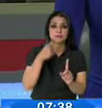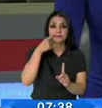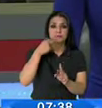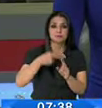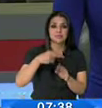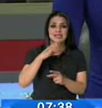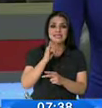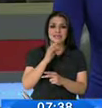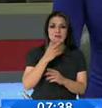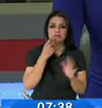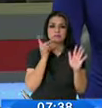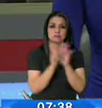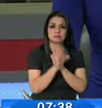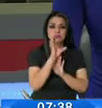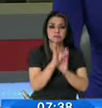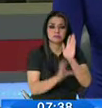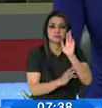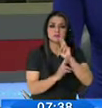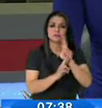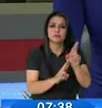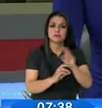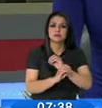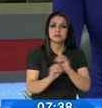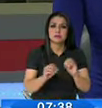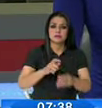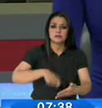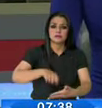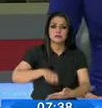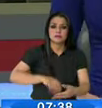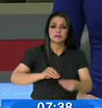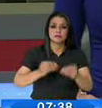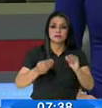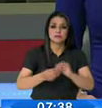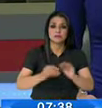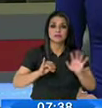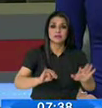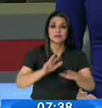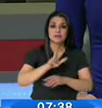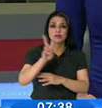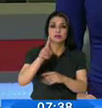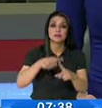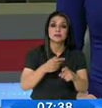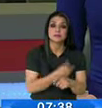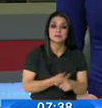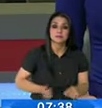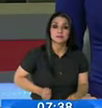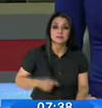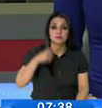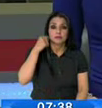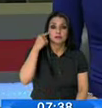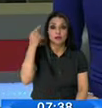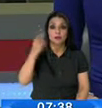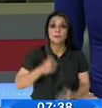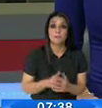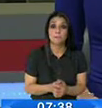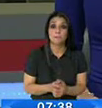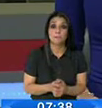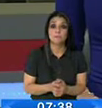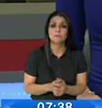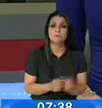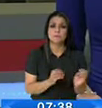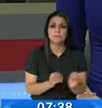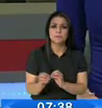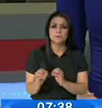presentó una demanda de inconstitucionalidad al decreto 632 que fue suscrito por el expresidente Rafael Correa y que reorganiza